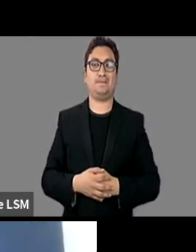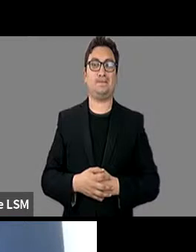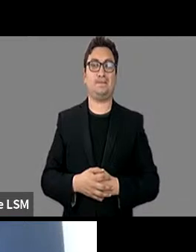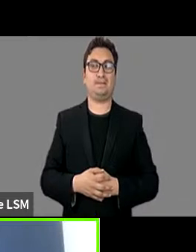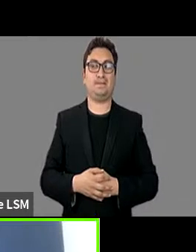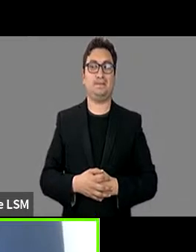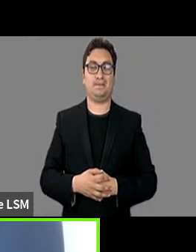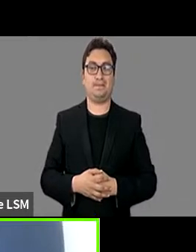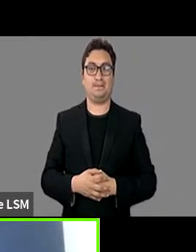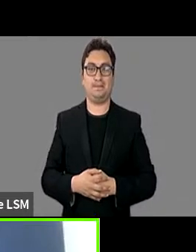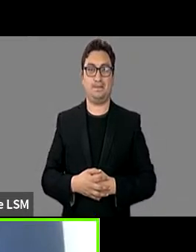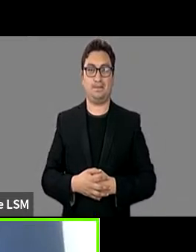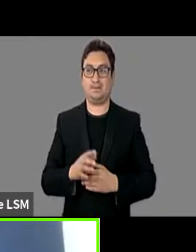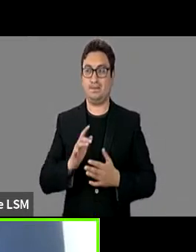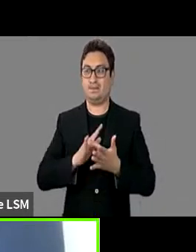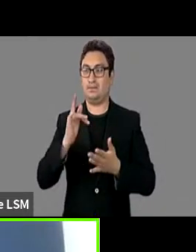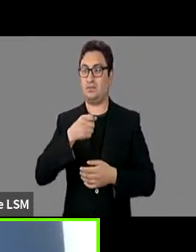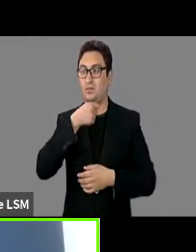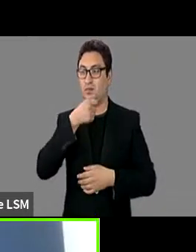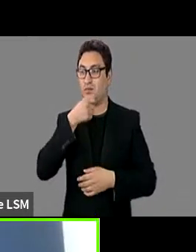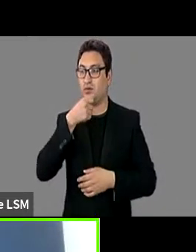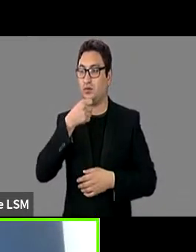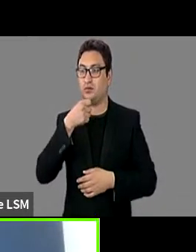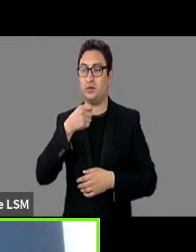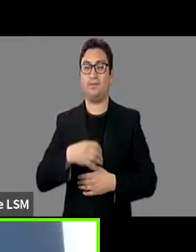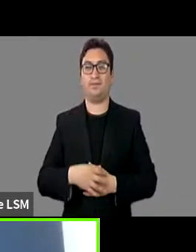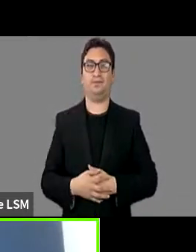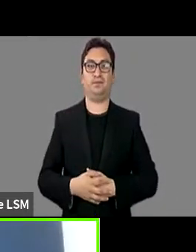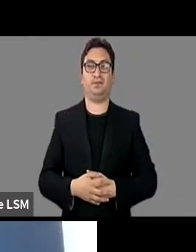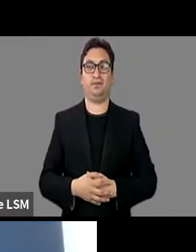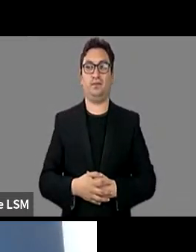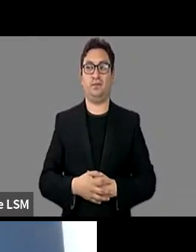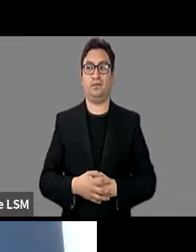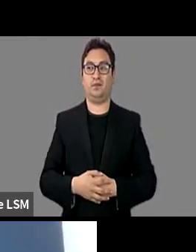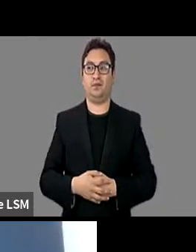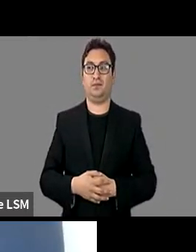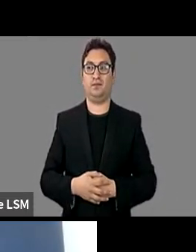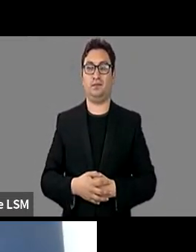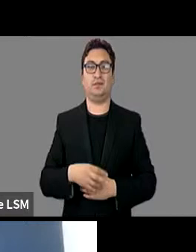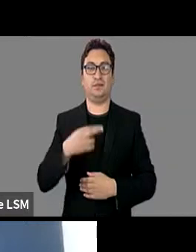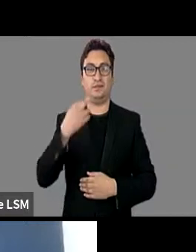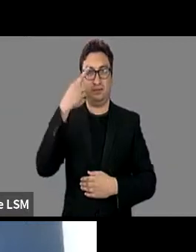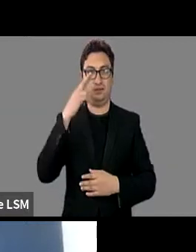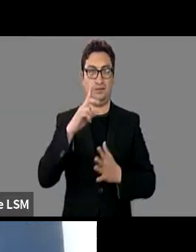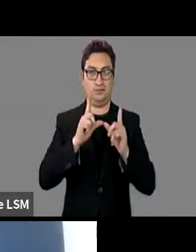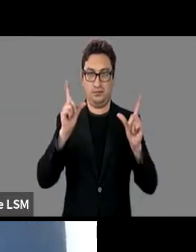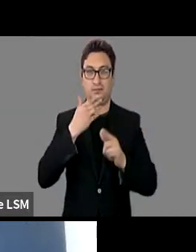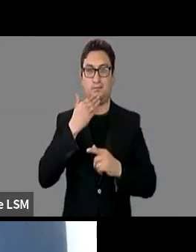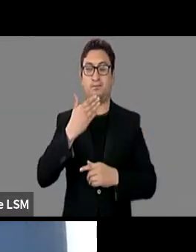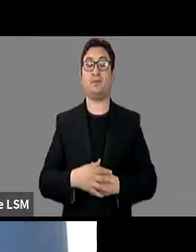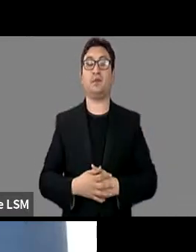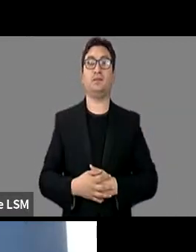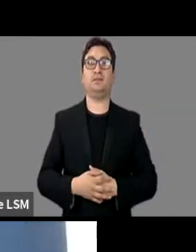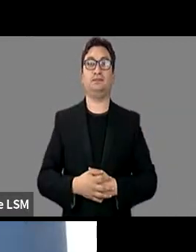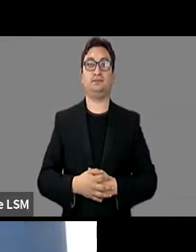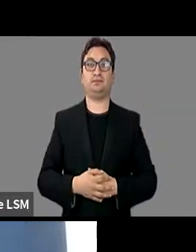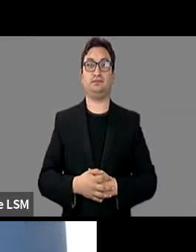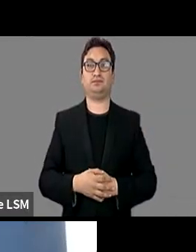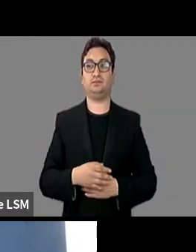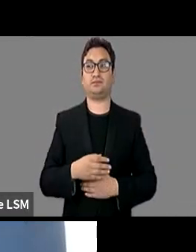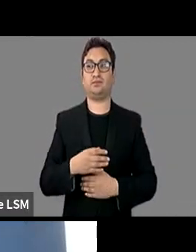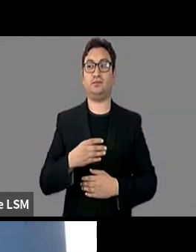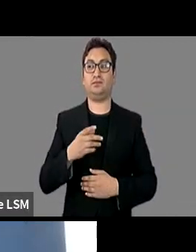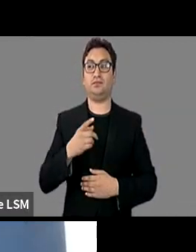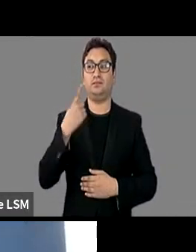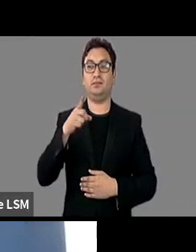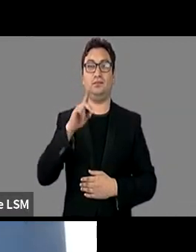No se te oye, Ruth. Está apagado tu micrófono. Ahí, listo. Diana, para ti, ¿hay una forma en que se